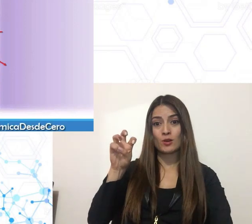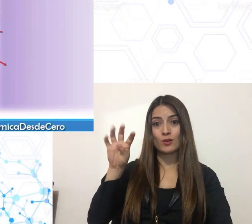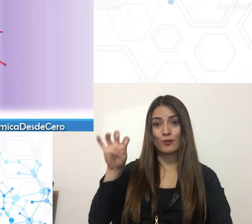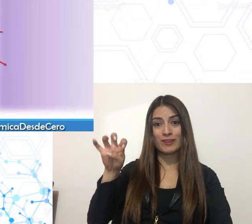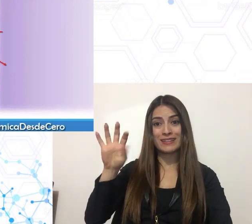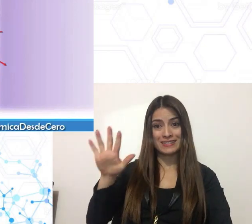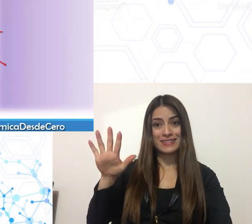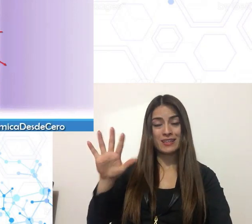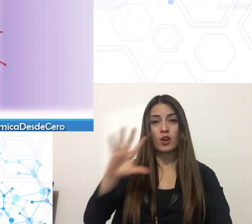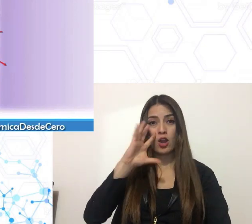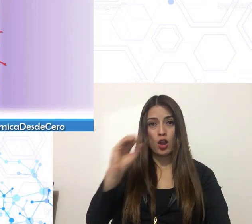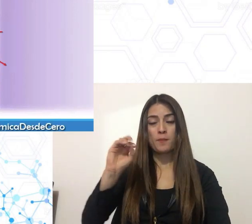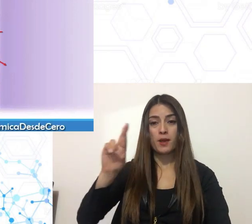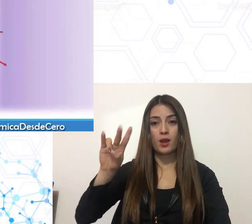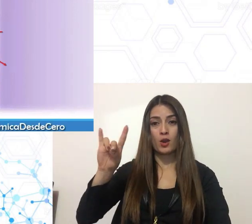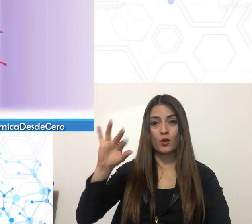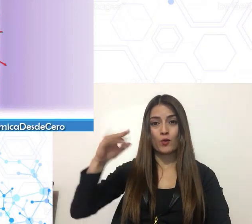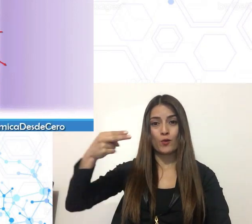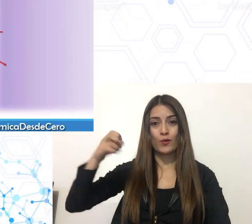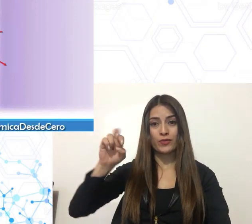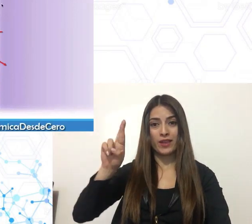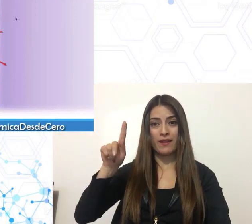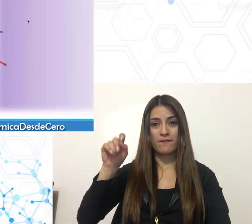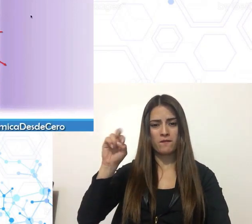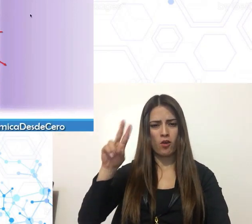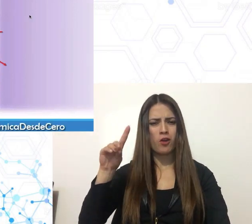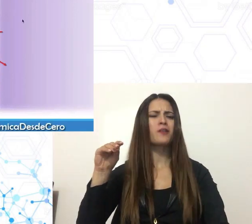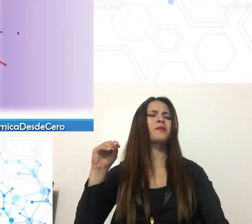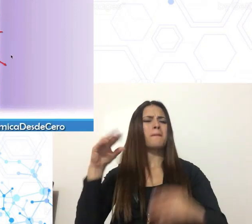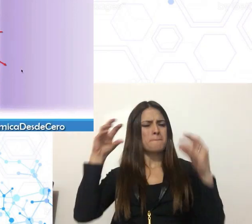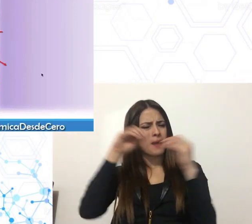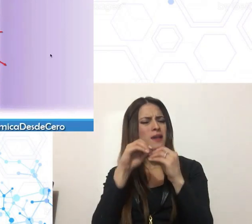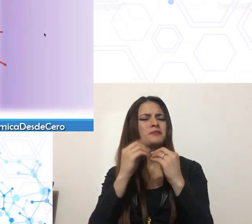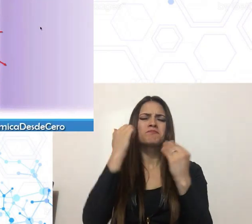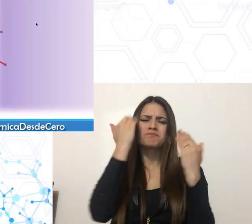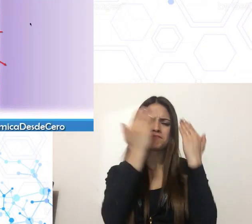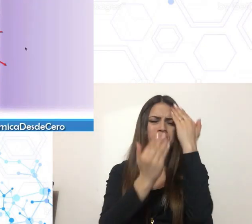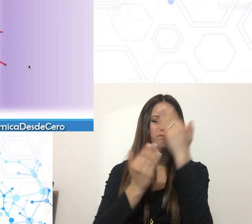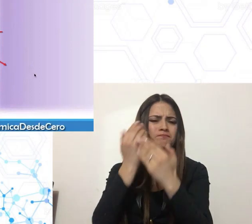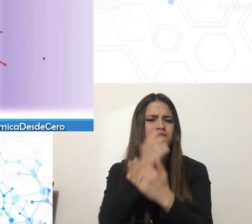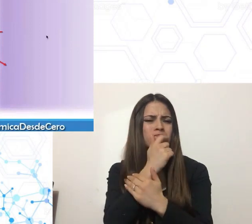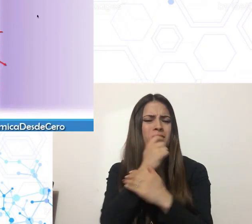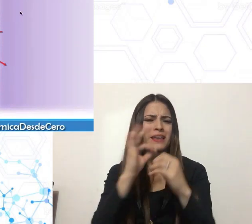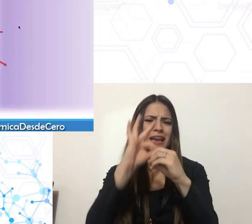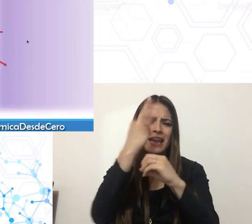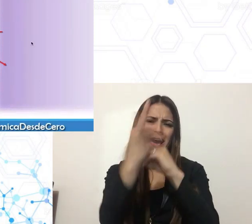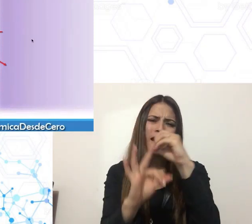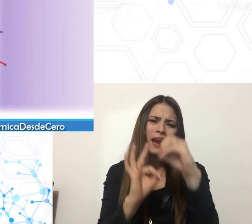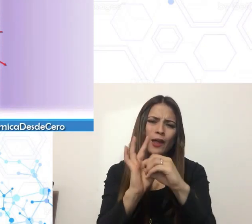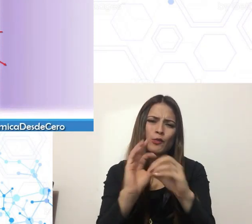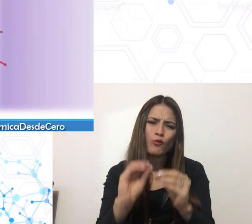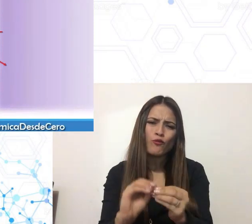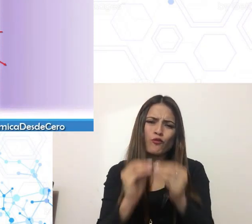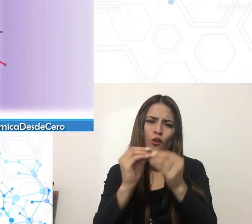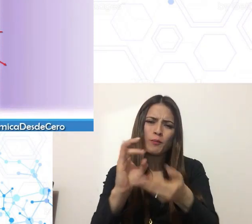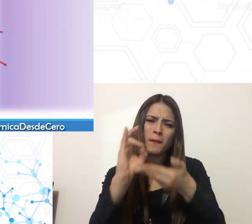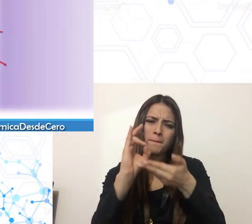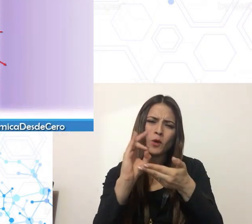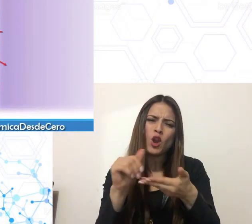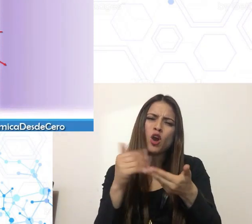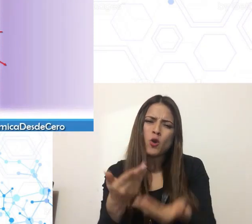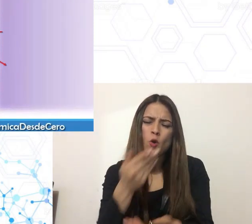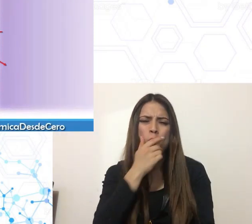lo que logró hacer Ernest Rutherford? Entonces, una fuente de poder